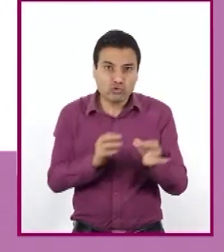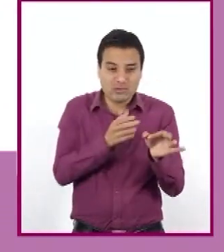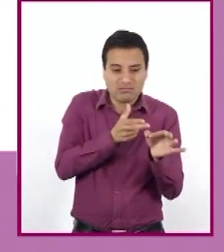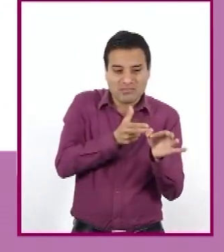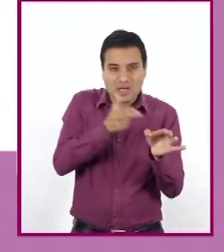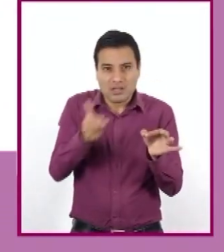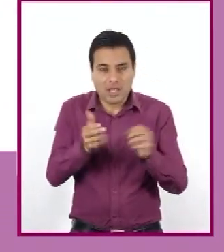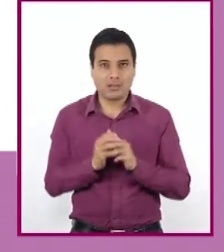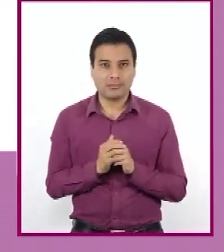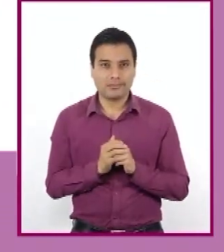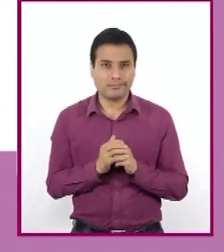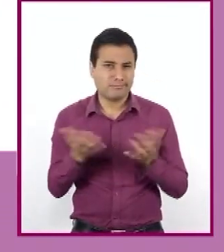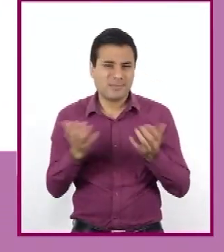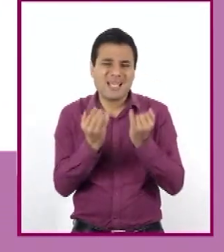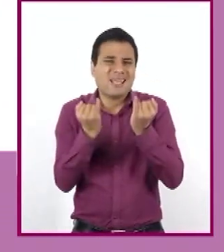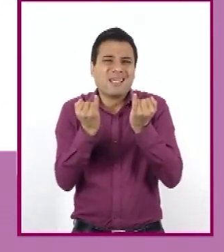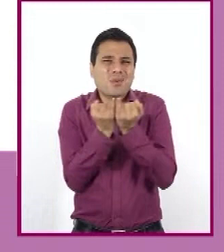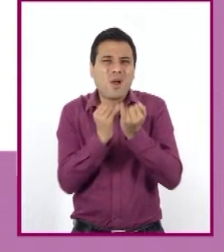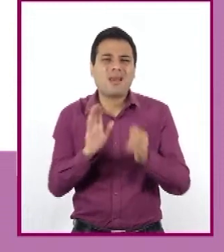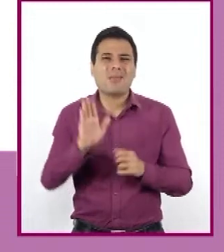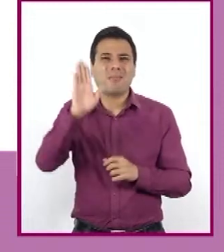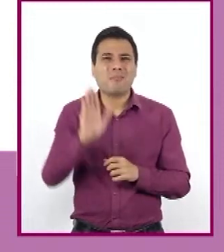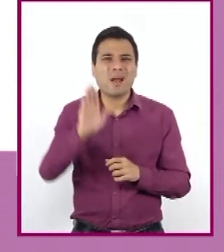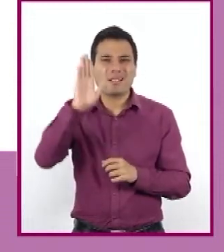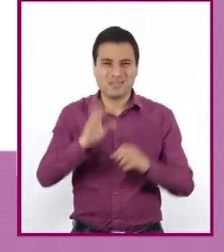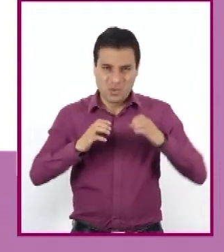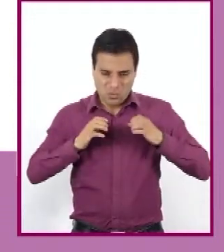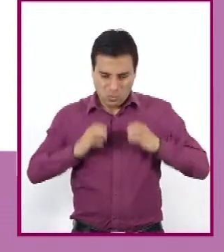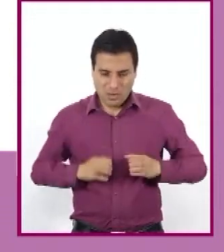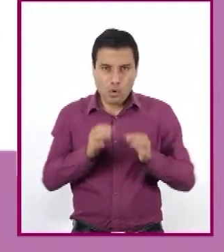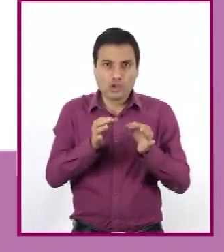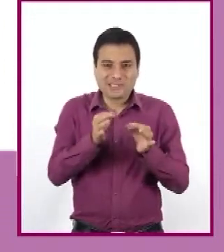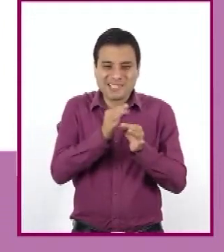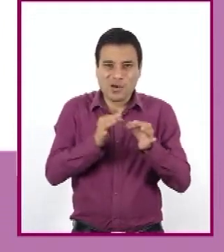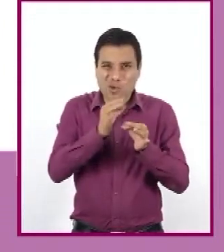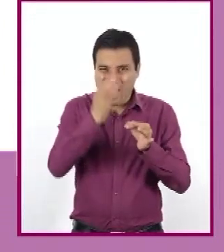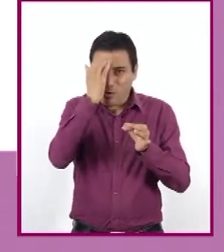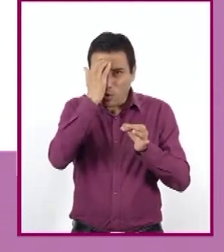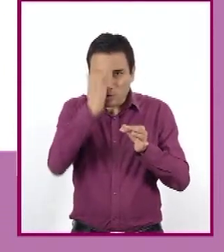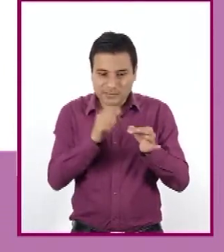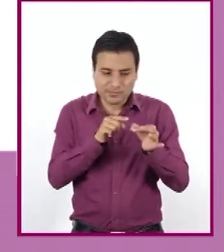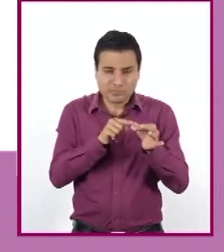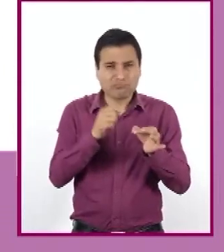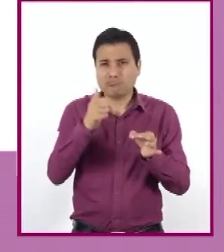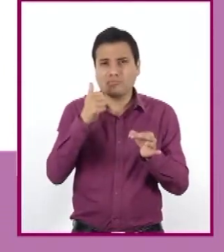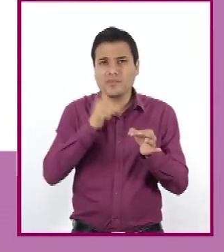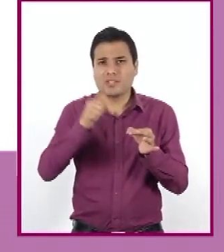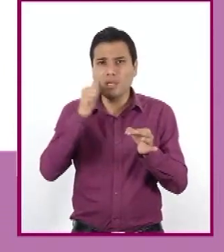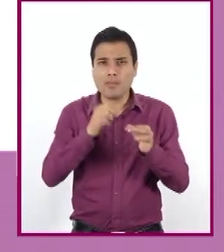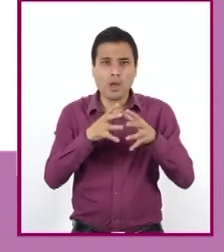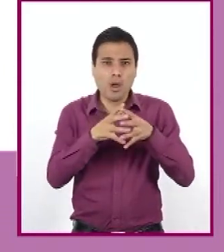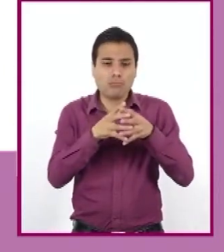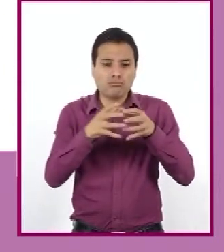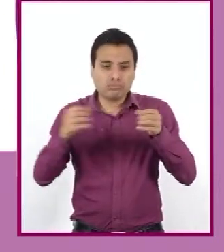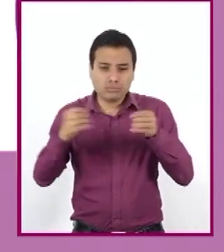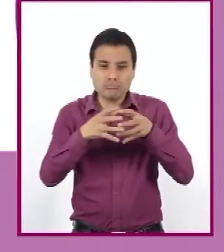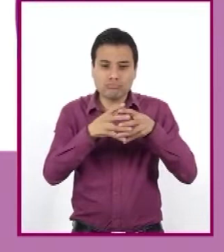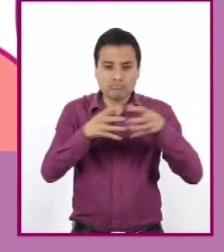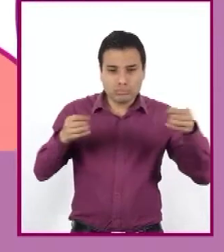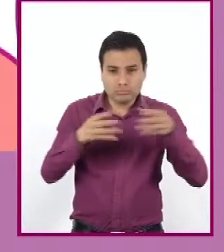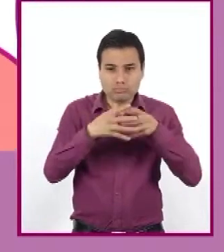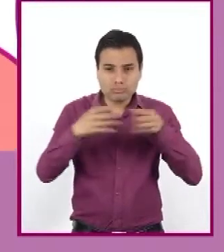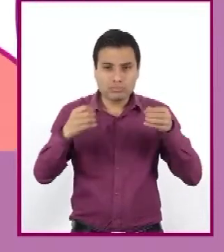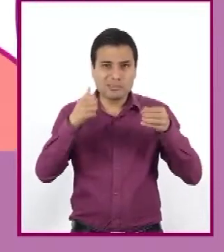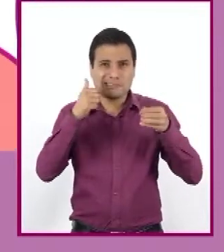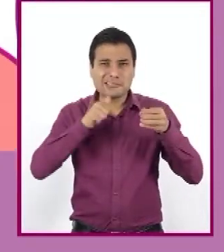proceso es similar a la división de las células de tu cuerpo. La división celular sucede todo el tiempo dentro de ti. Es la